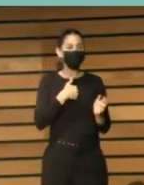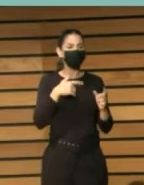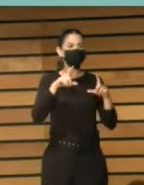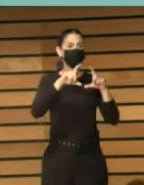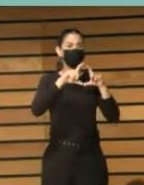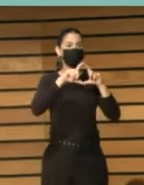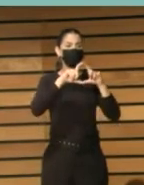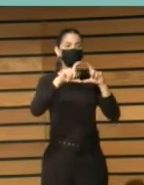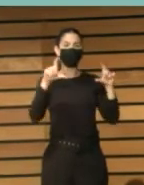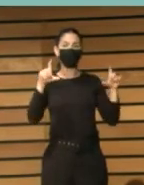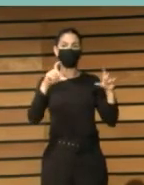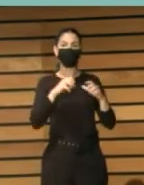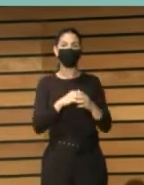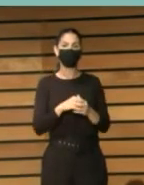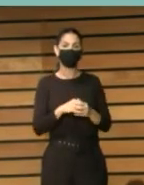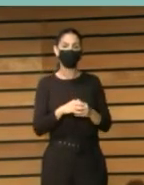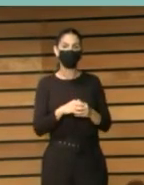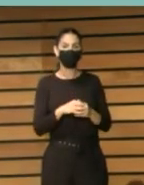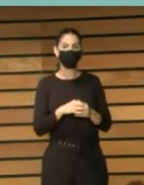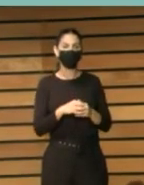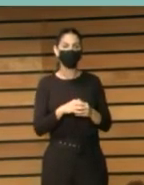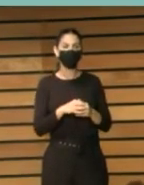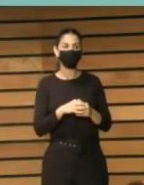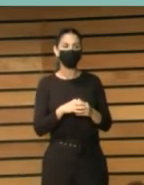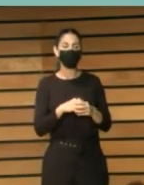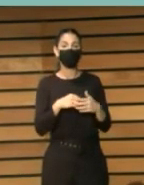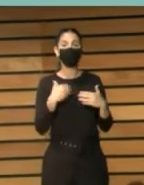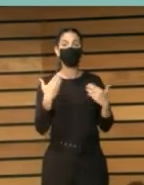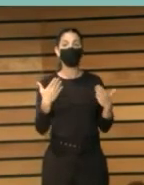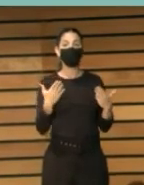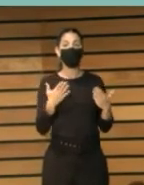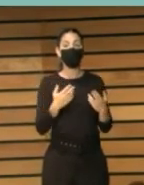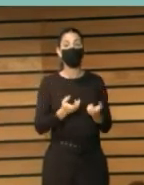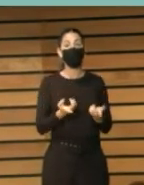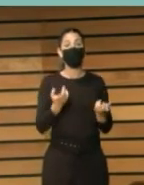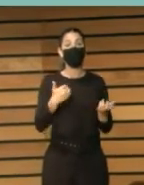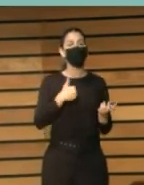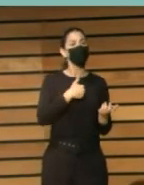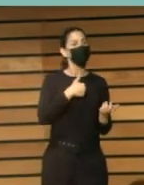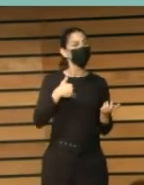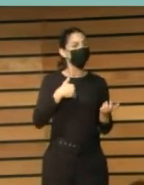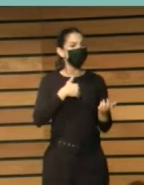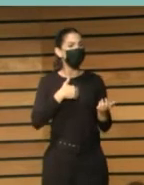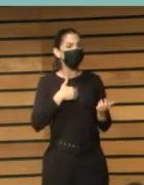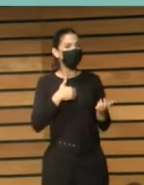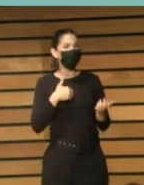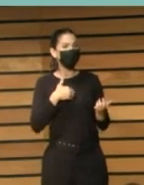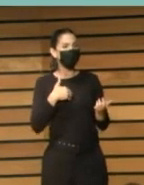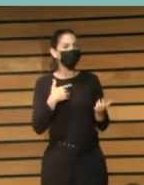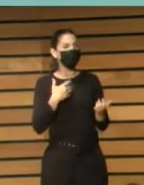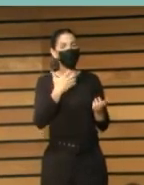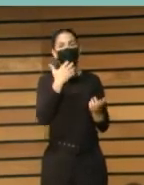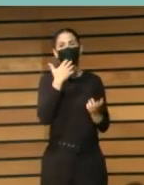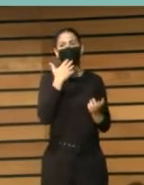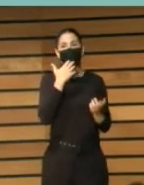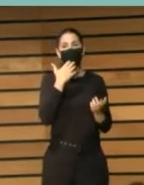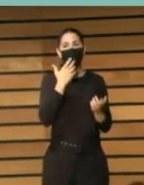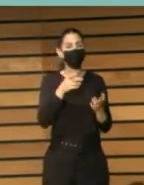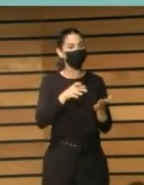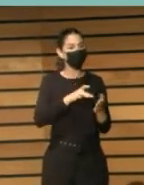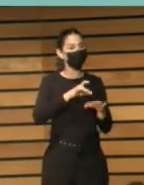decir, igual debería pues asumir un poco de rol que ya está haciendo, ¿no?, pero potenciar el rol de guía en